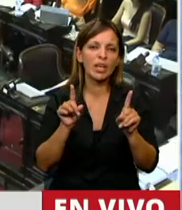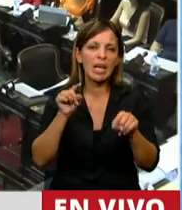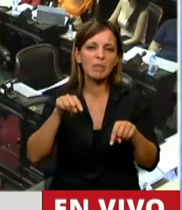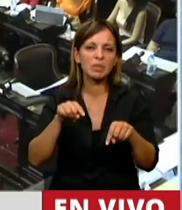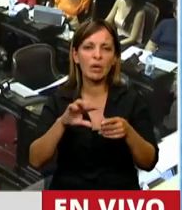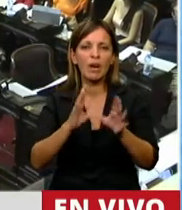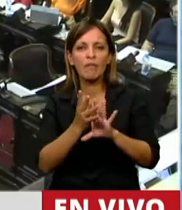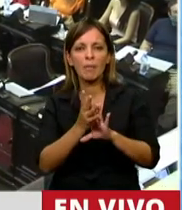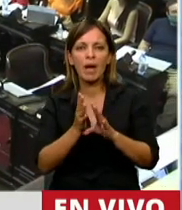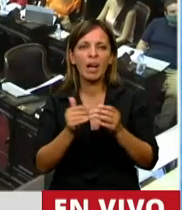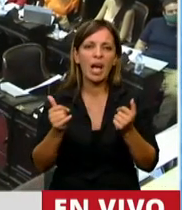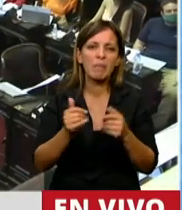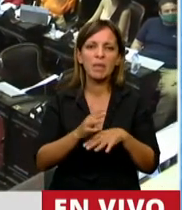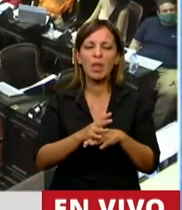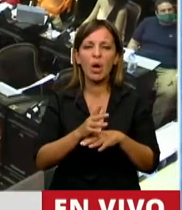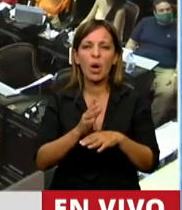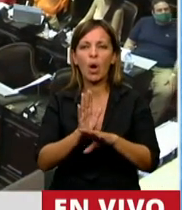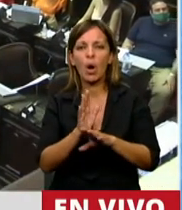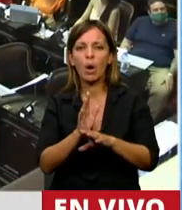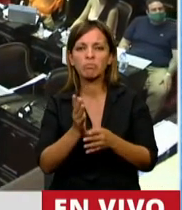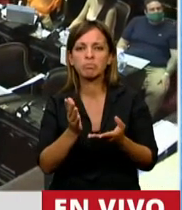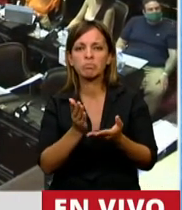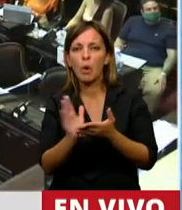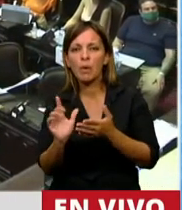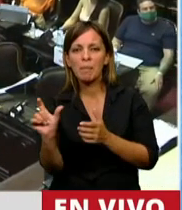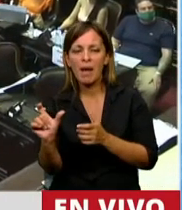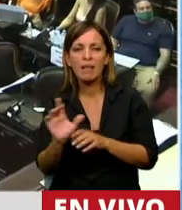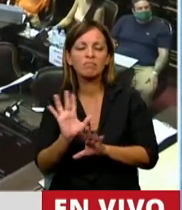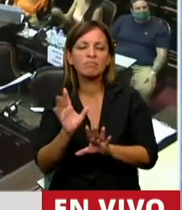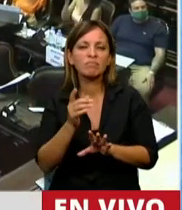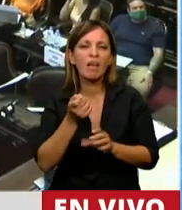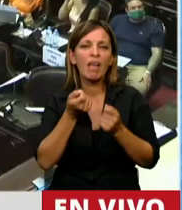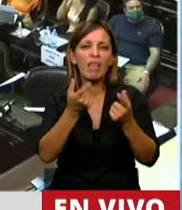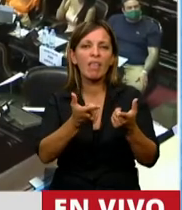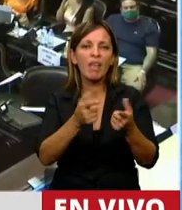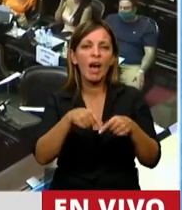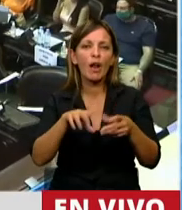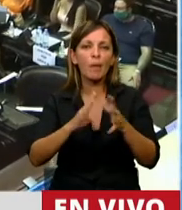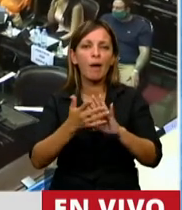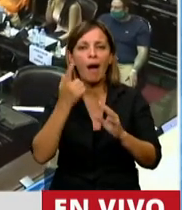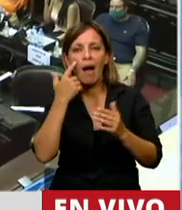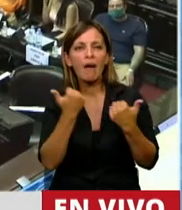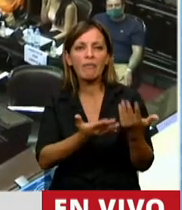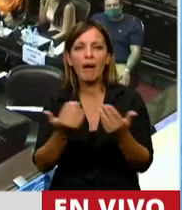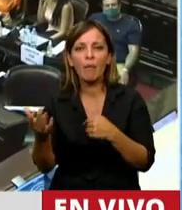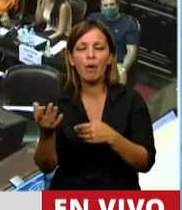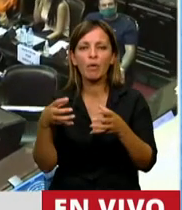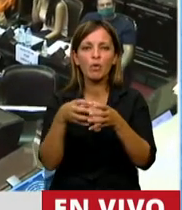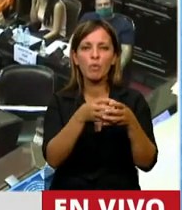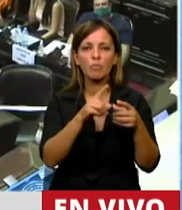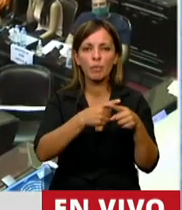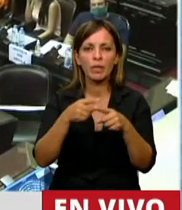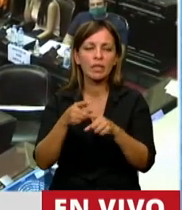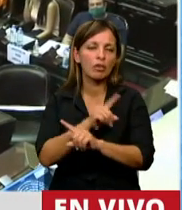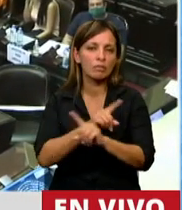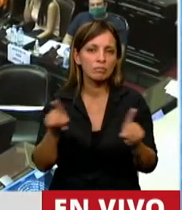sesgada y parcial, presidente, que nos lleve a equívocos y nos lleve solo a hacer de esto una tribuna política, sino realmente hagamos